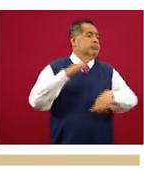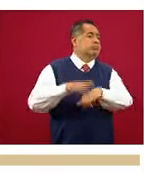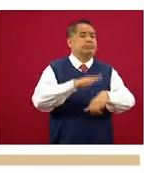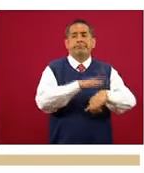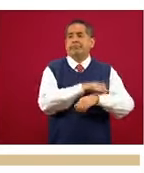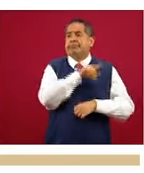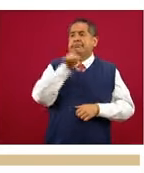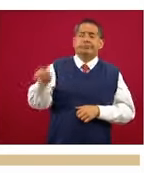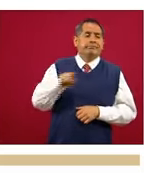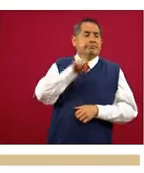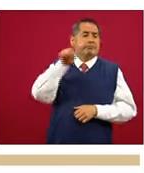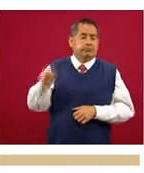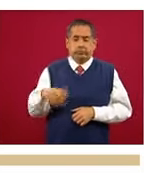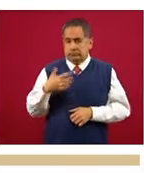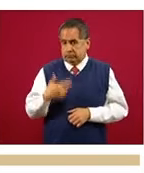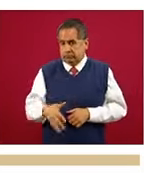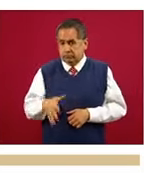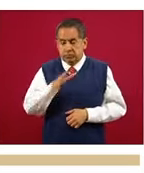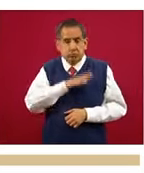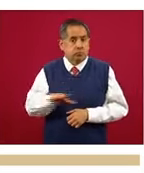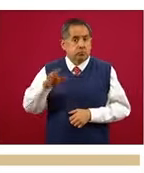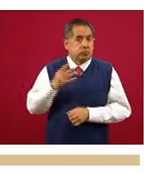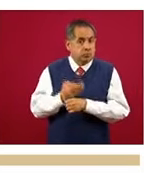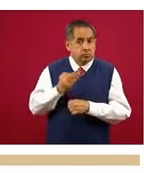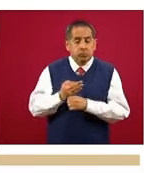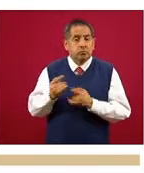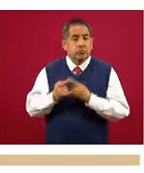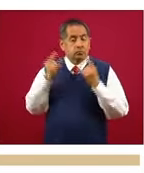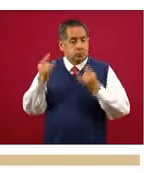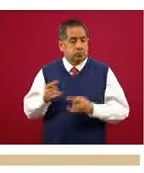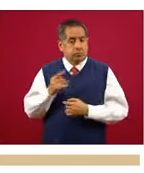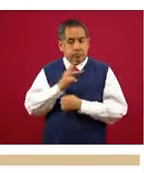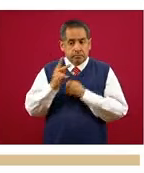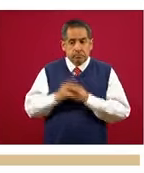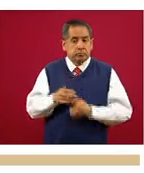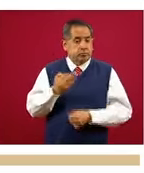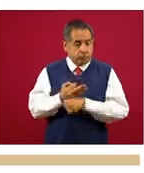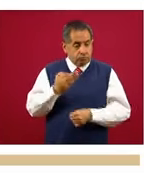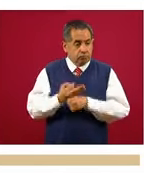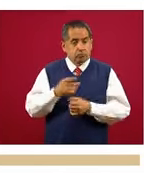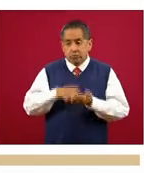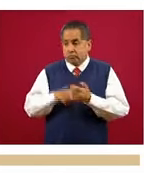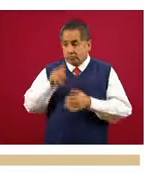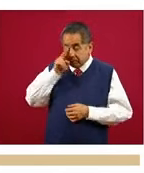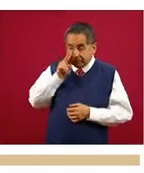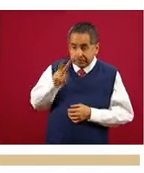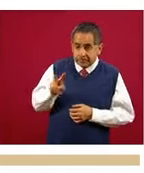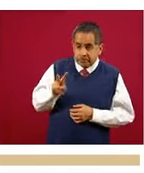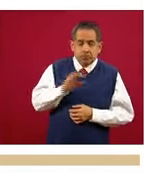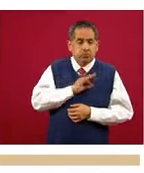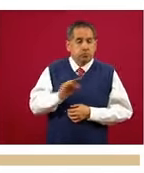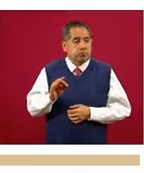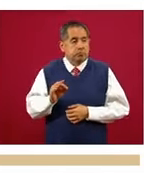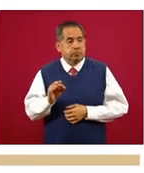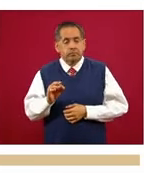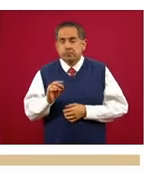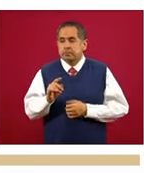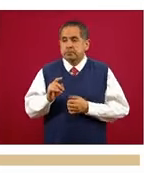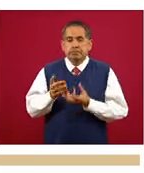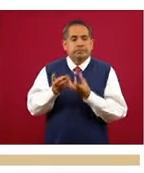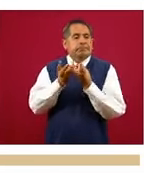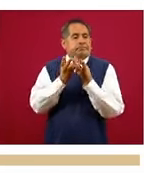es un hito histórico en el país. Pocas veces en salud pública se ve la oportunidad de eliminar designar un